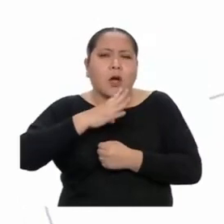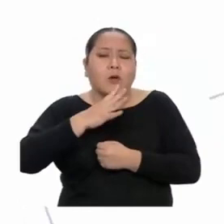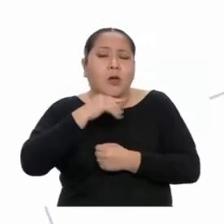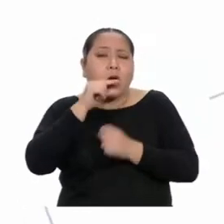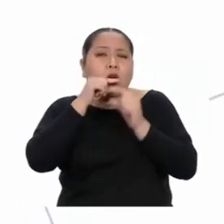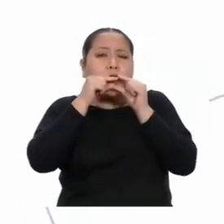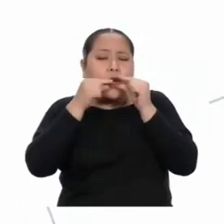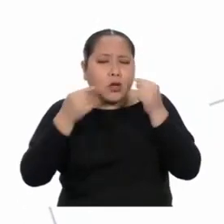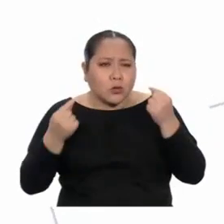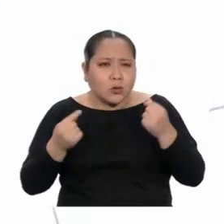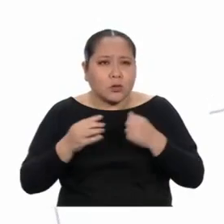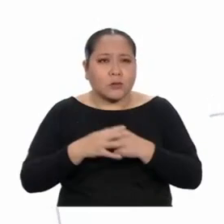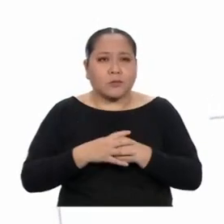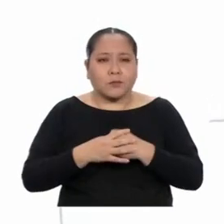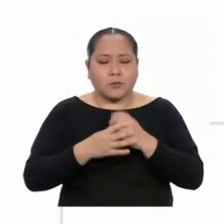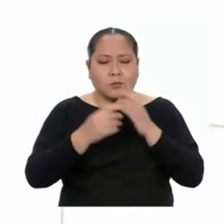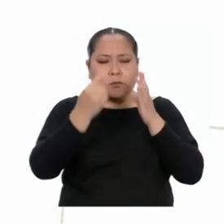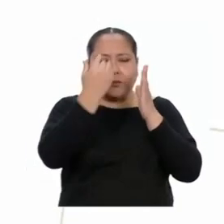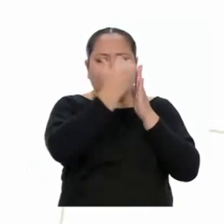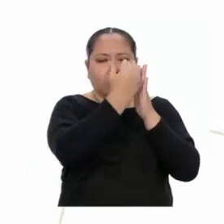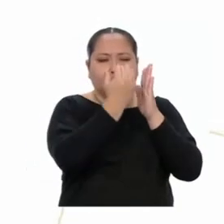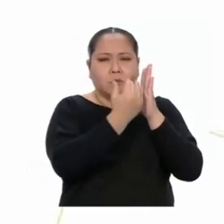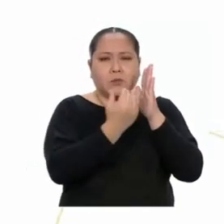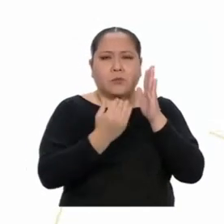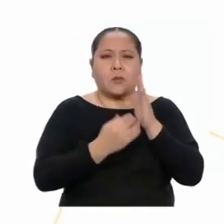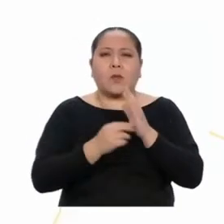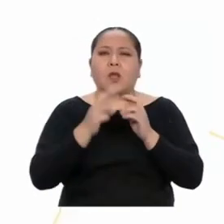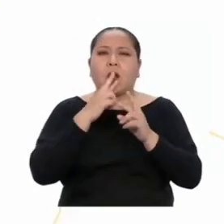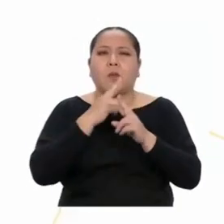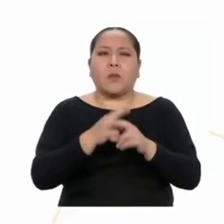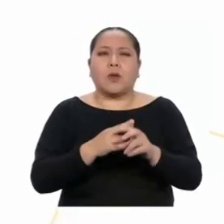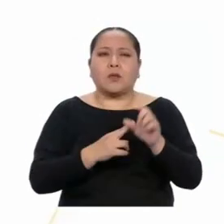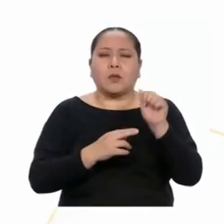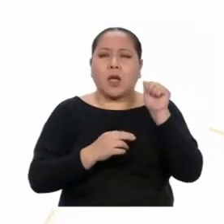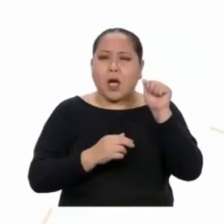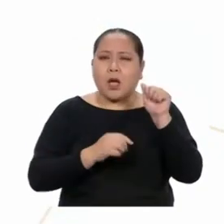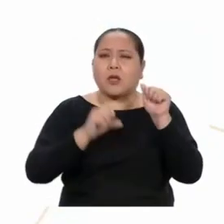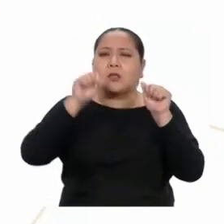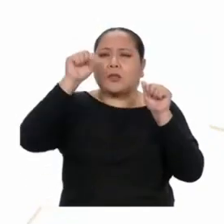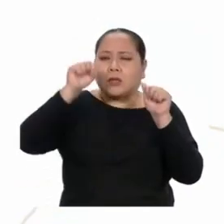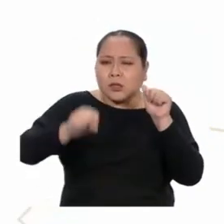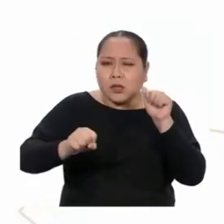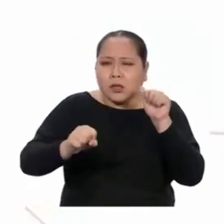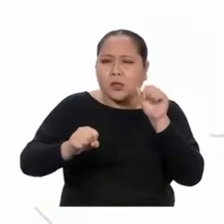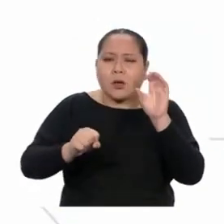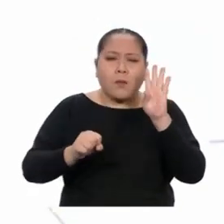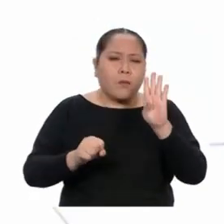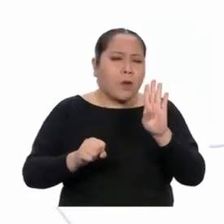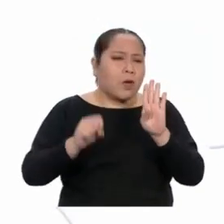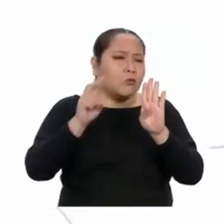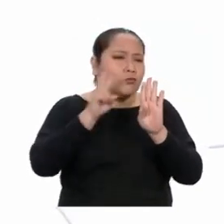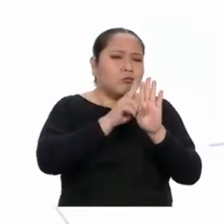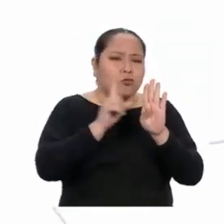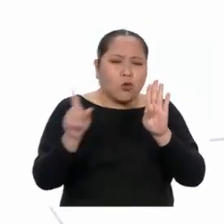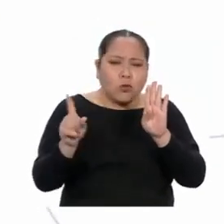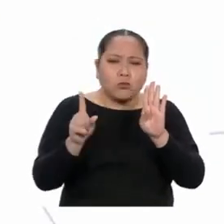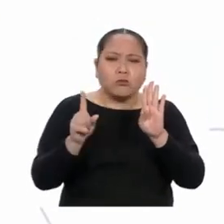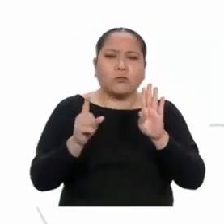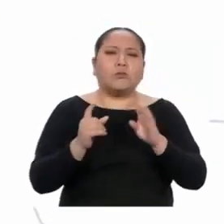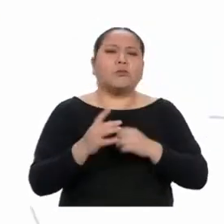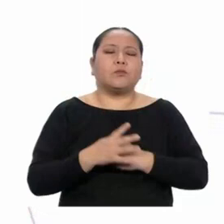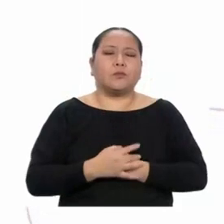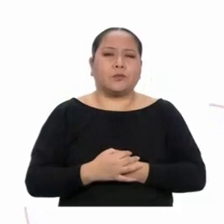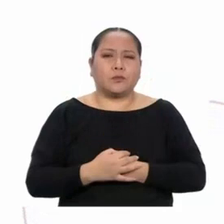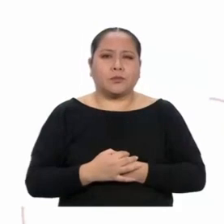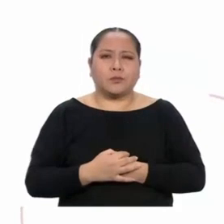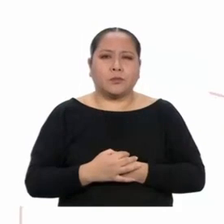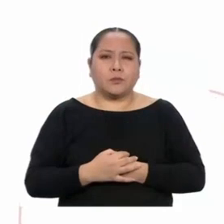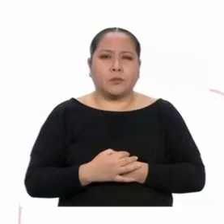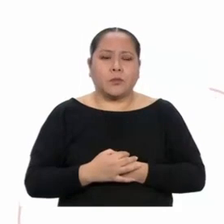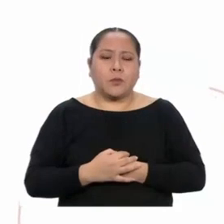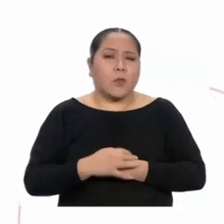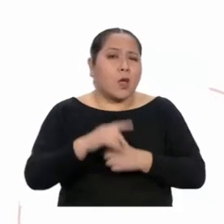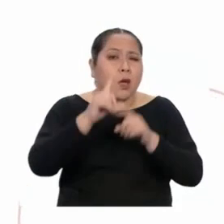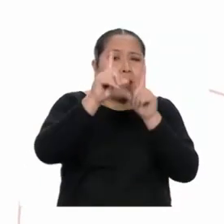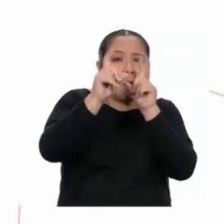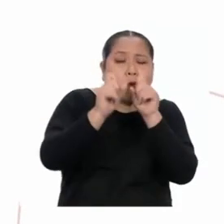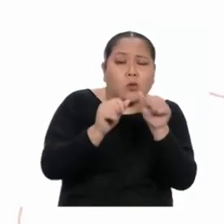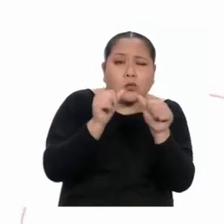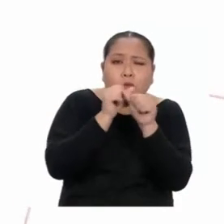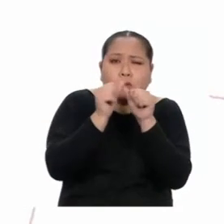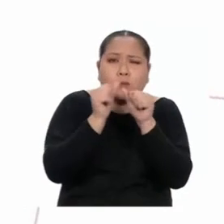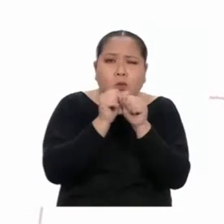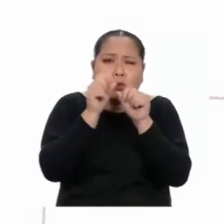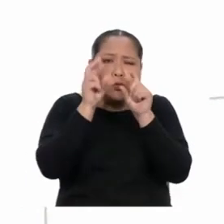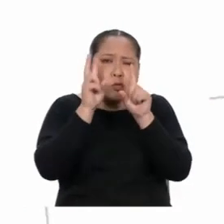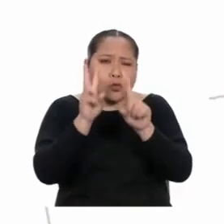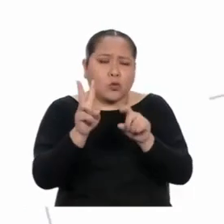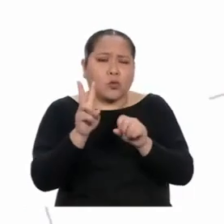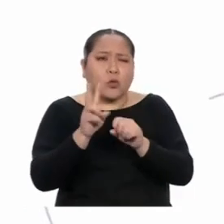Las alternativas de respuesta son sí o no. Y la pregunta número 2